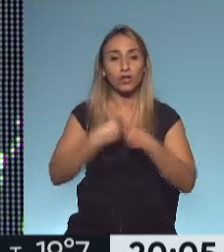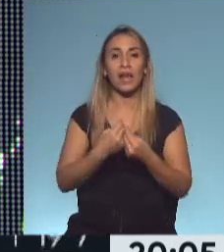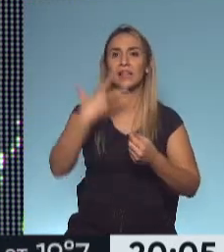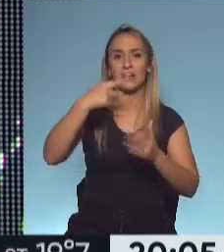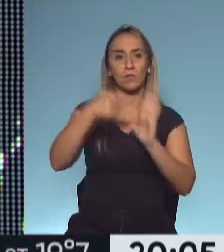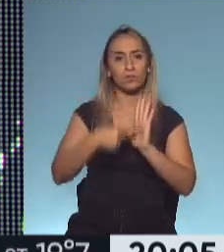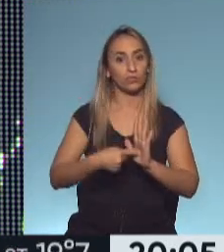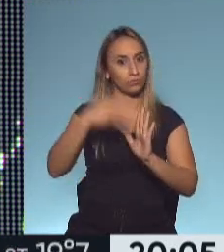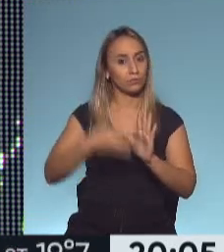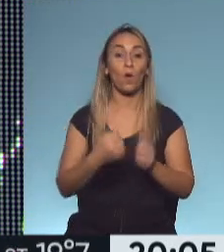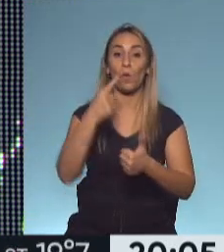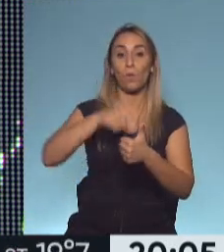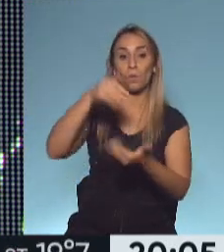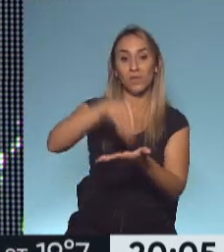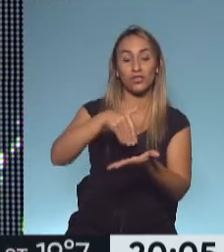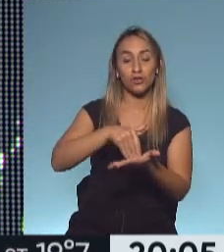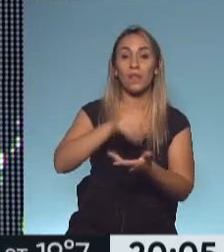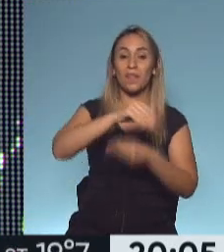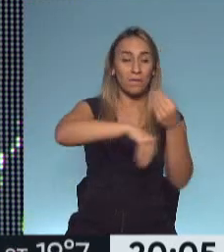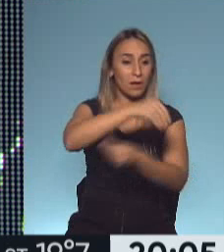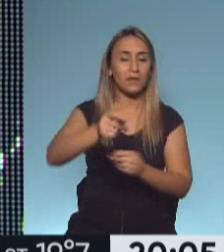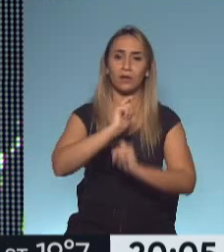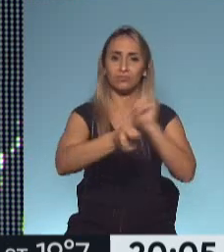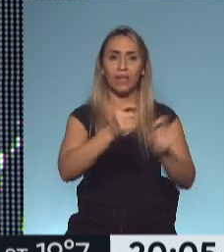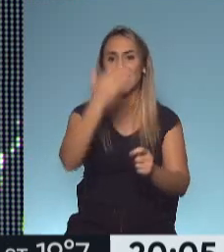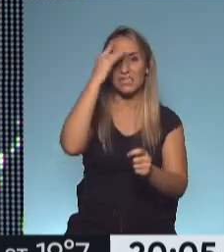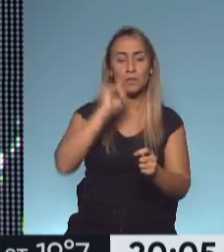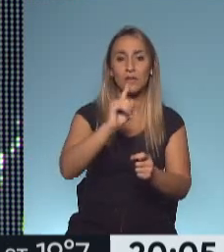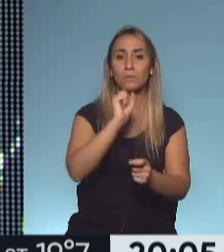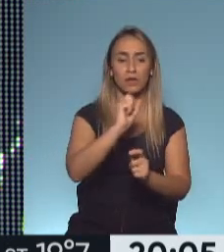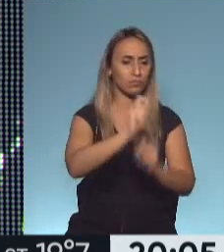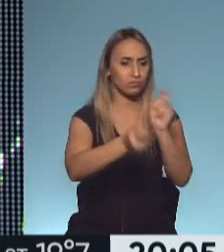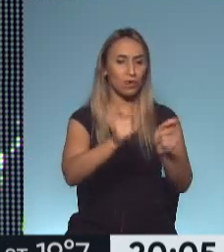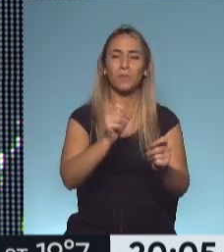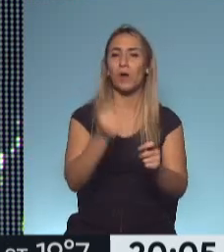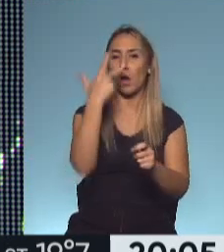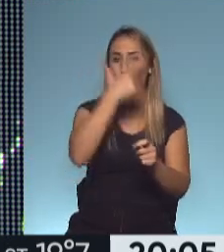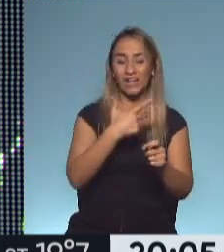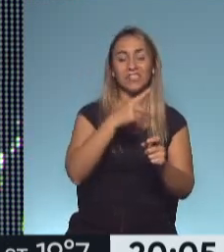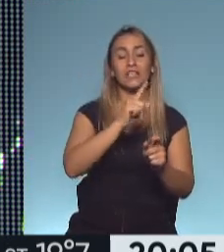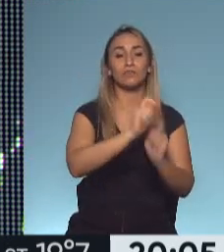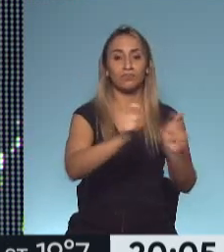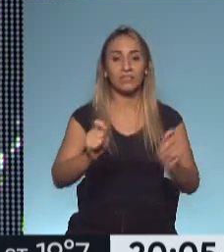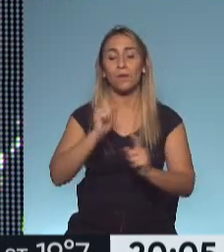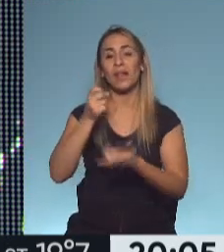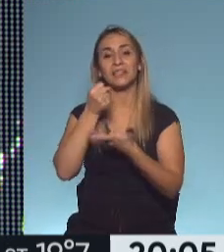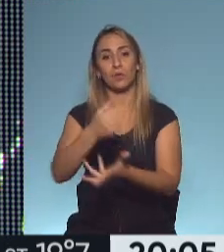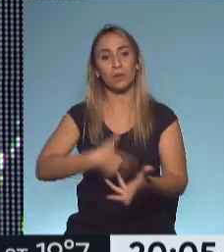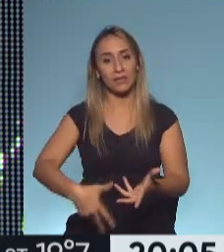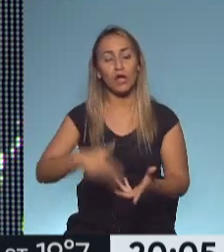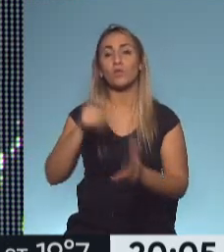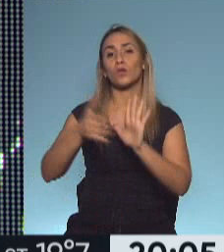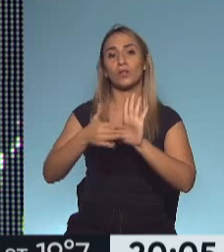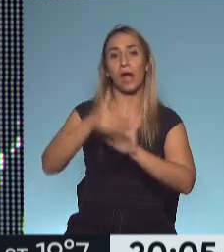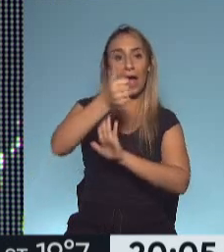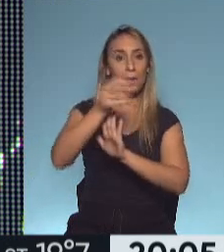concretas. 1 millón de familias que recibieron el bono de 15.000 pesos, que es la asignación universal por hijo, la asignación por embarazo y los monotributistas de categoría